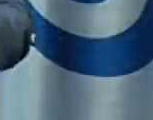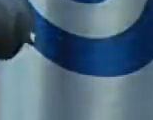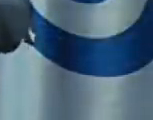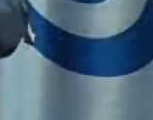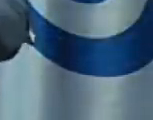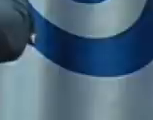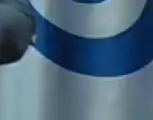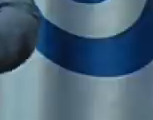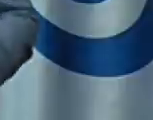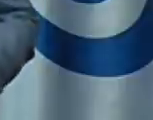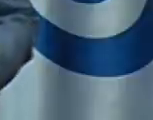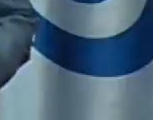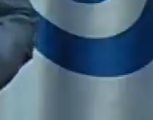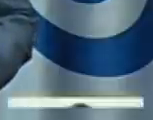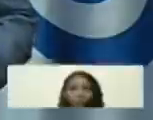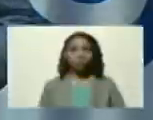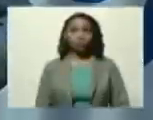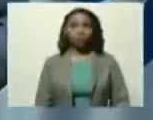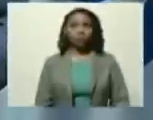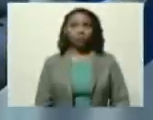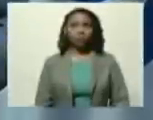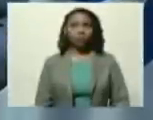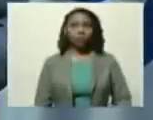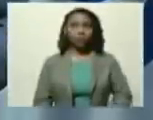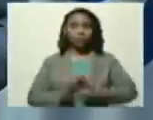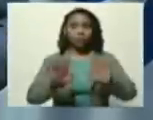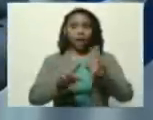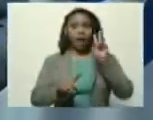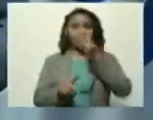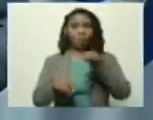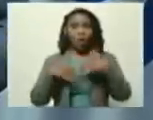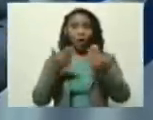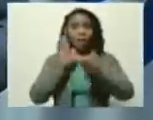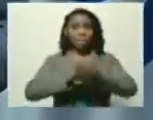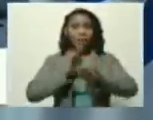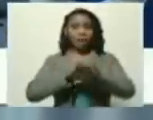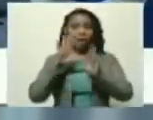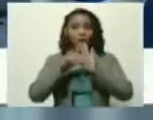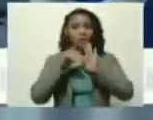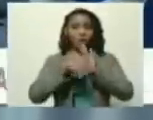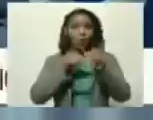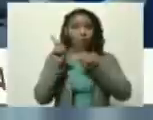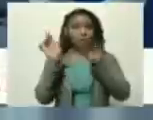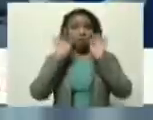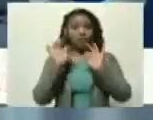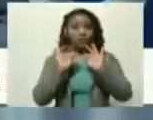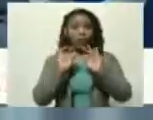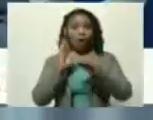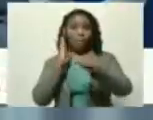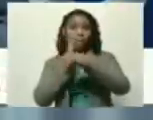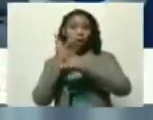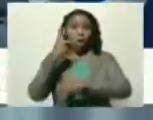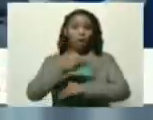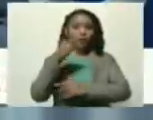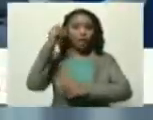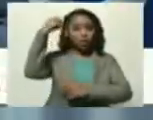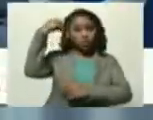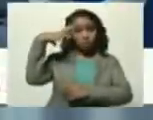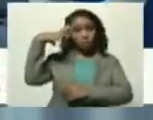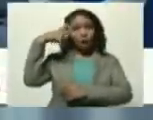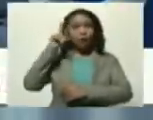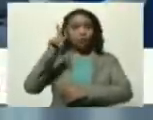que ya vimos la consecuencia de un robo de este tipo. Dejan sin luz,